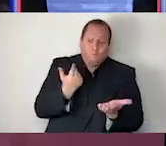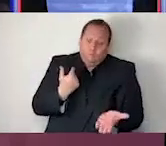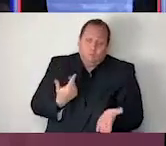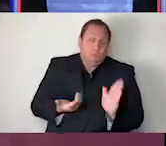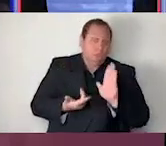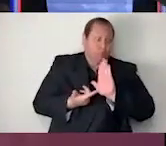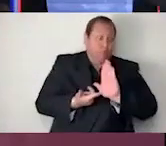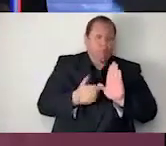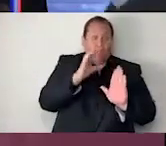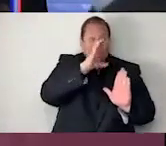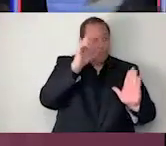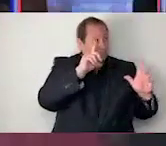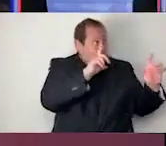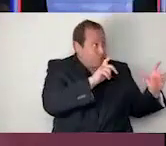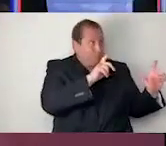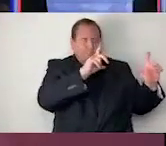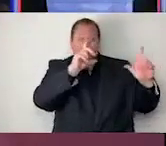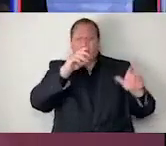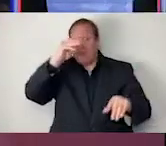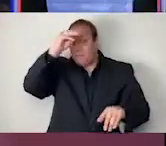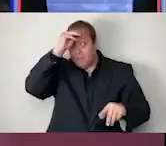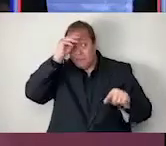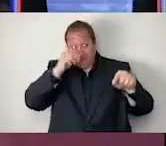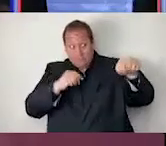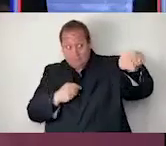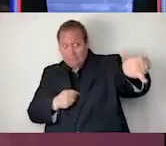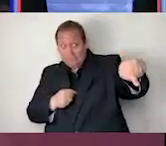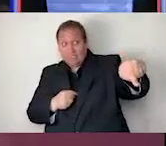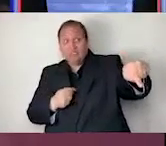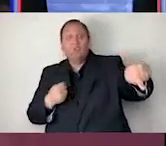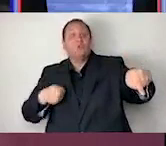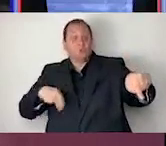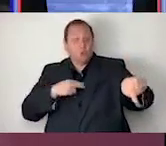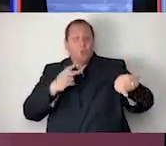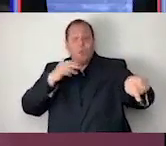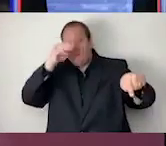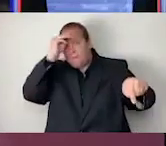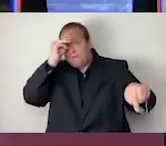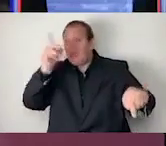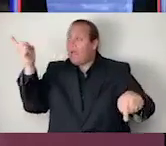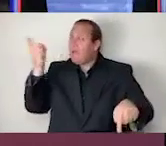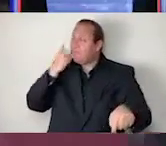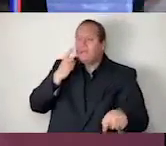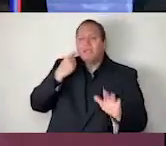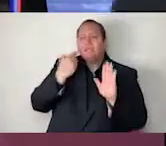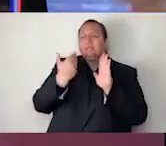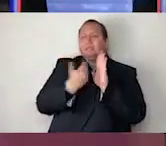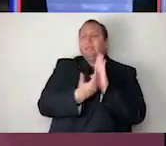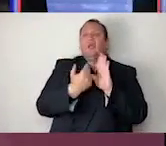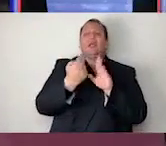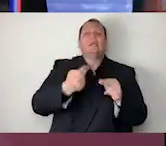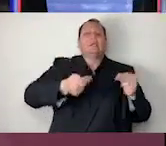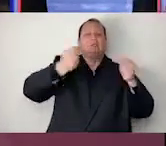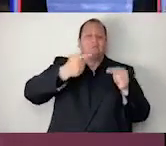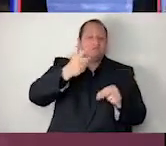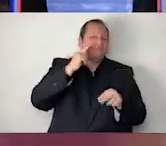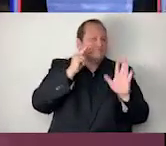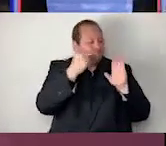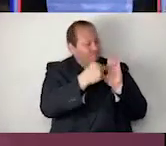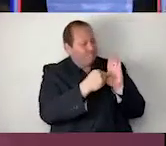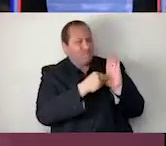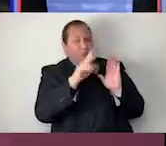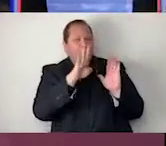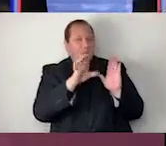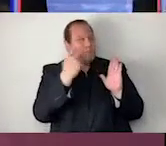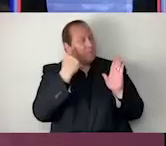particularmente nos constituimos en las empresas que usted aprecia amigo bajacaliforniano del lado izquierdo está la razón social